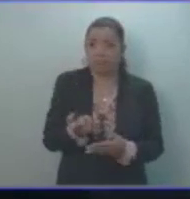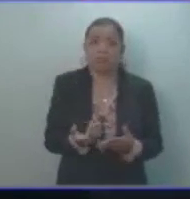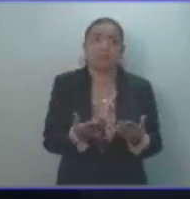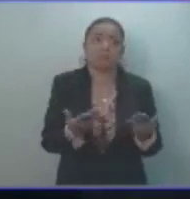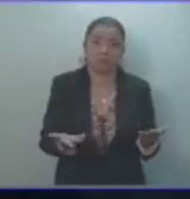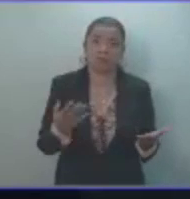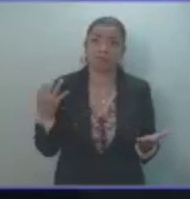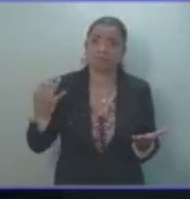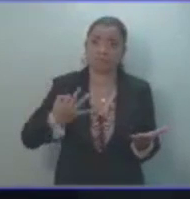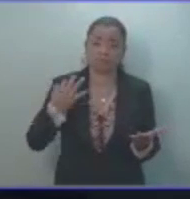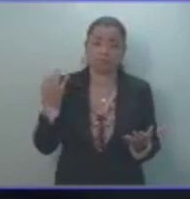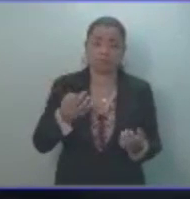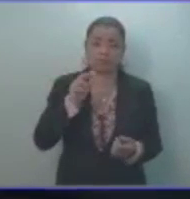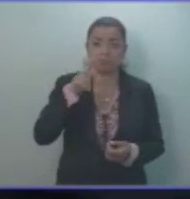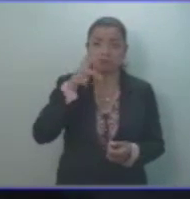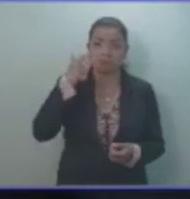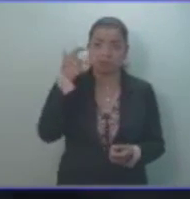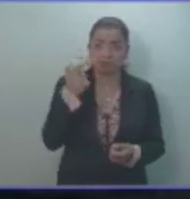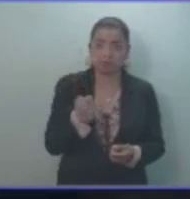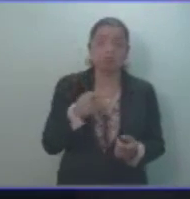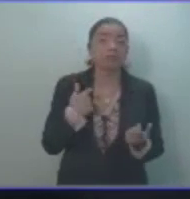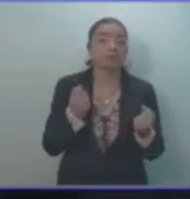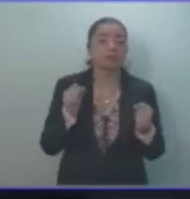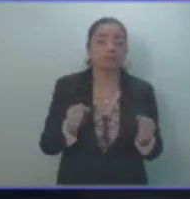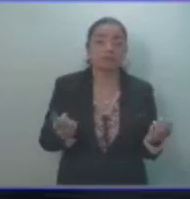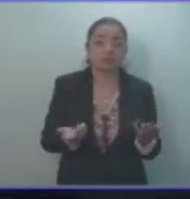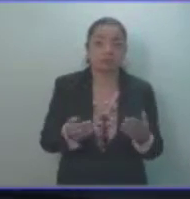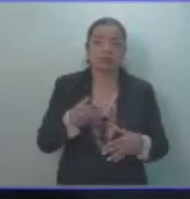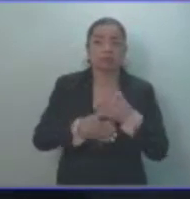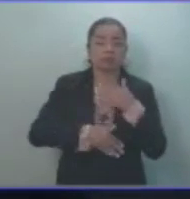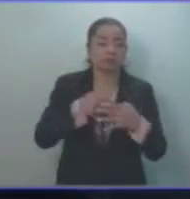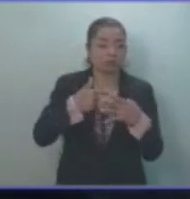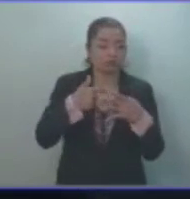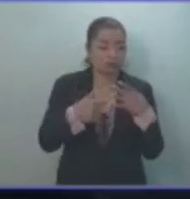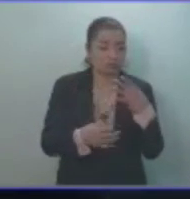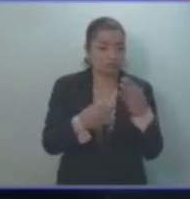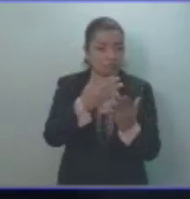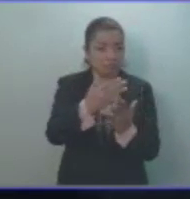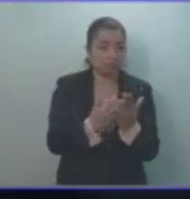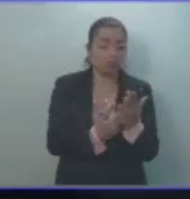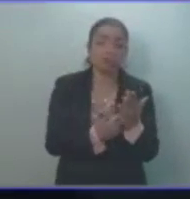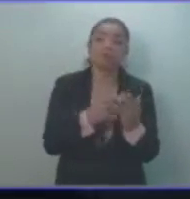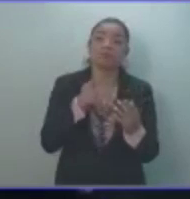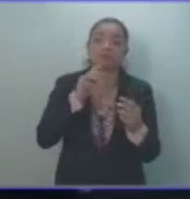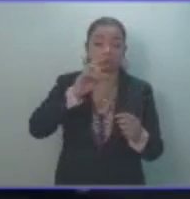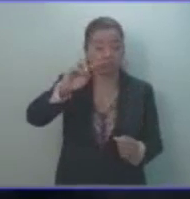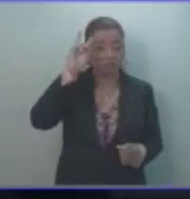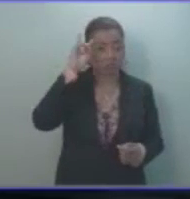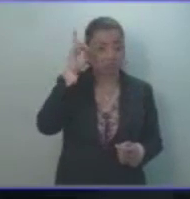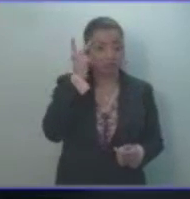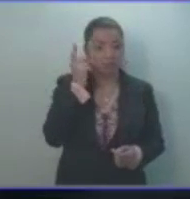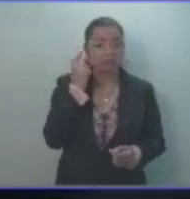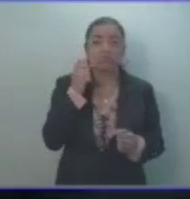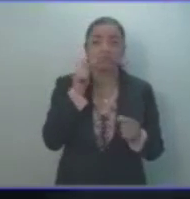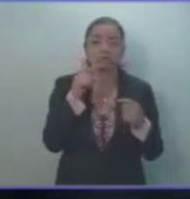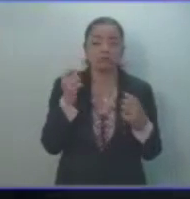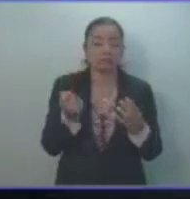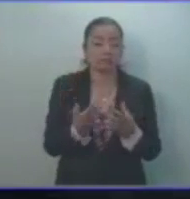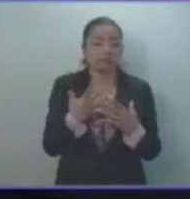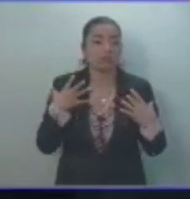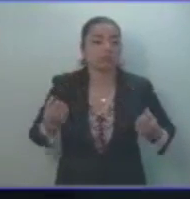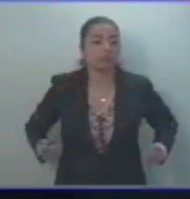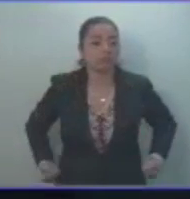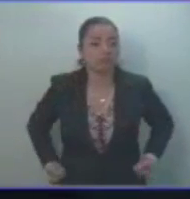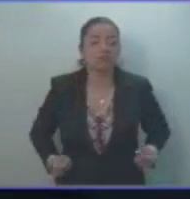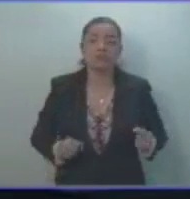se necesitan 3 meses para poder hacer una emisión de títulos valores. Eso implica que el nuevo gobierno